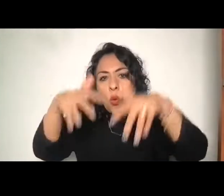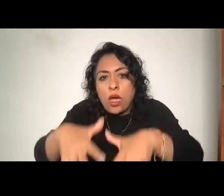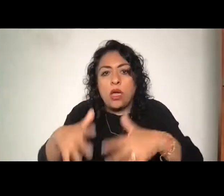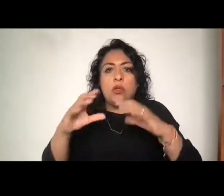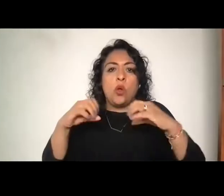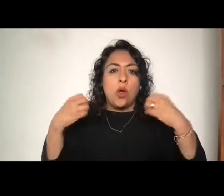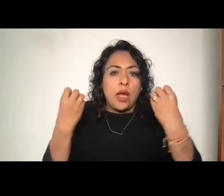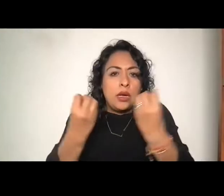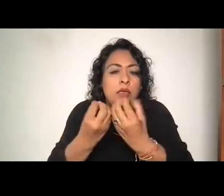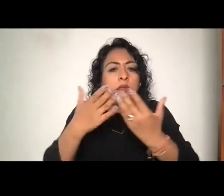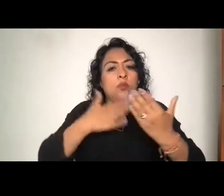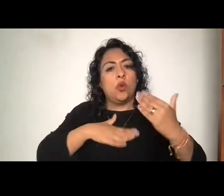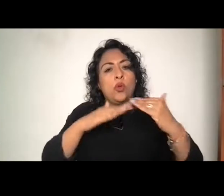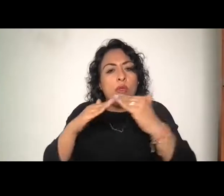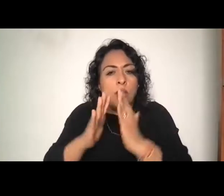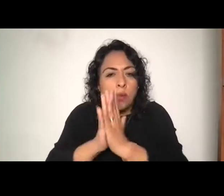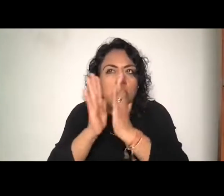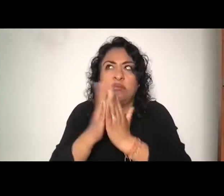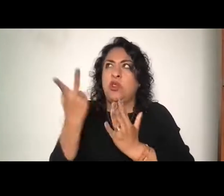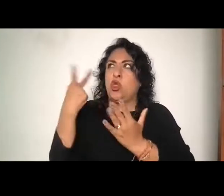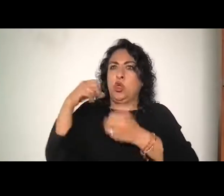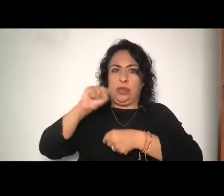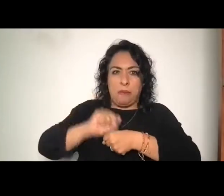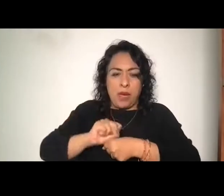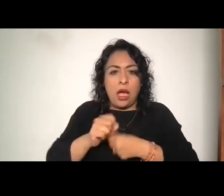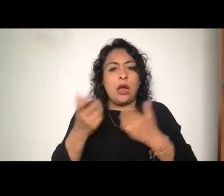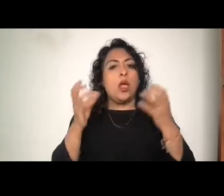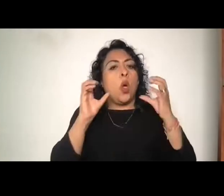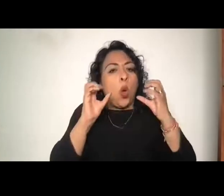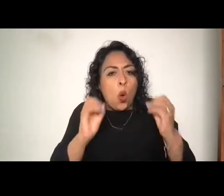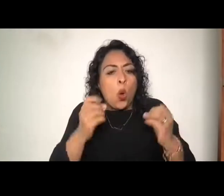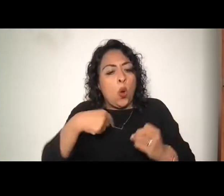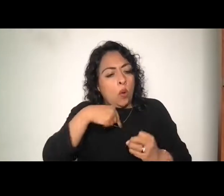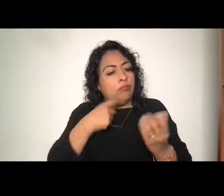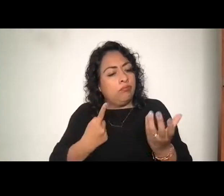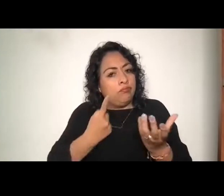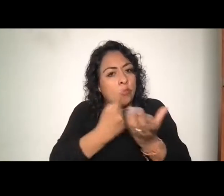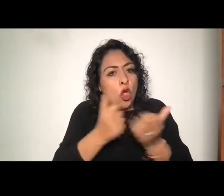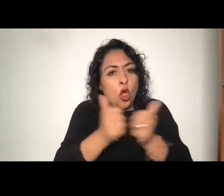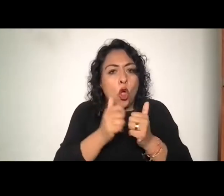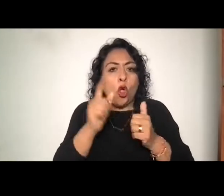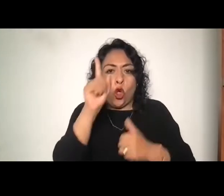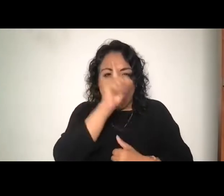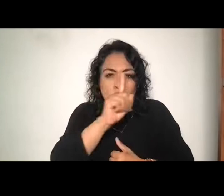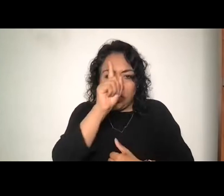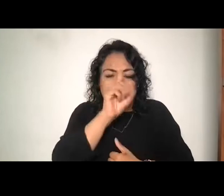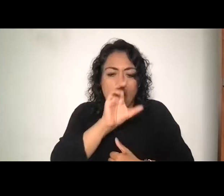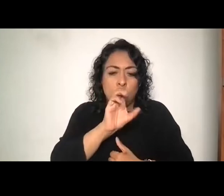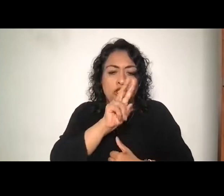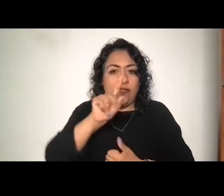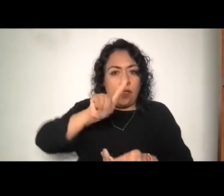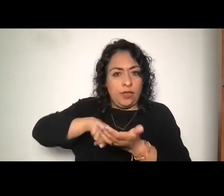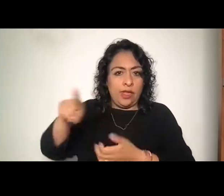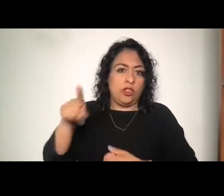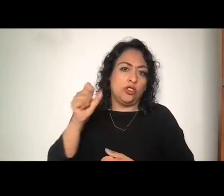organismos democráticos hace 2 semanas, quienes estuvimos con el Consejo Cívico haciendo este proceso en el Senado y en la